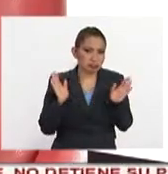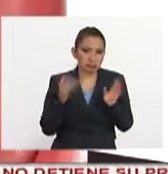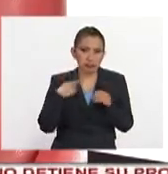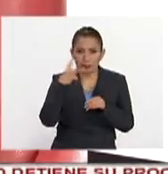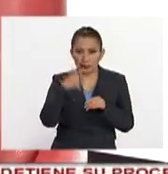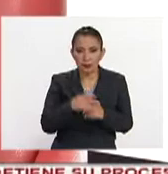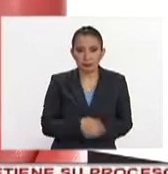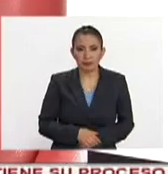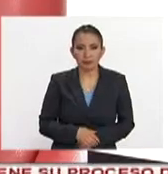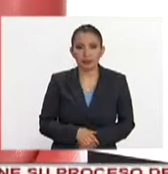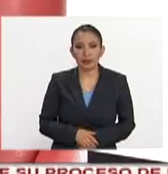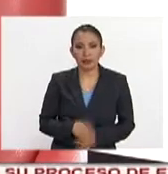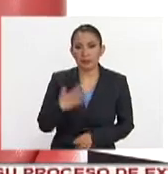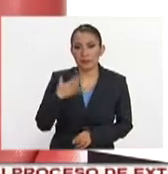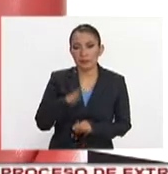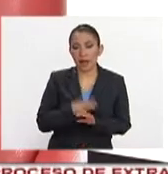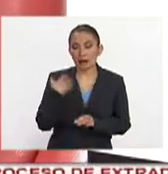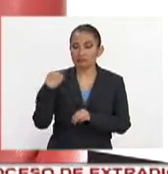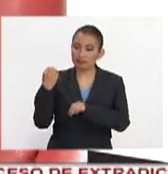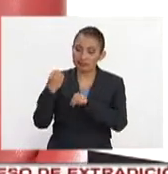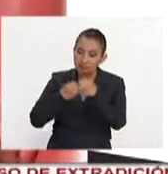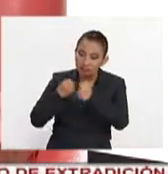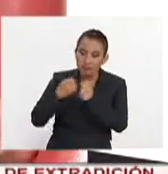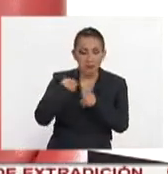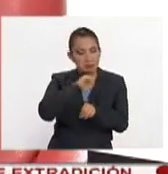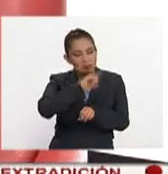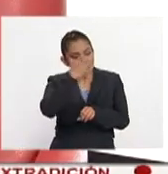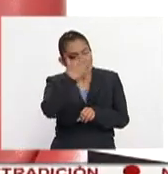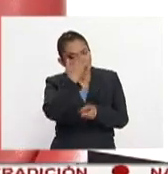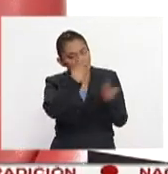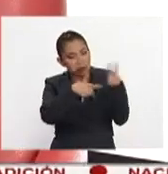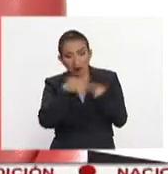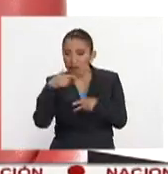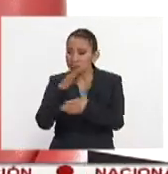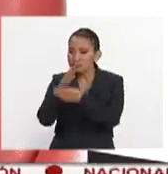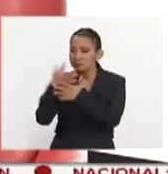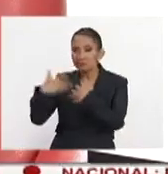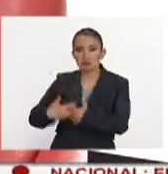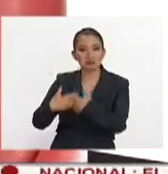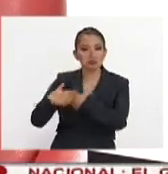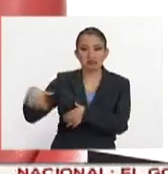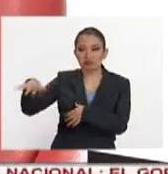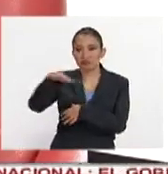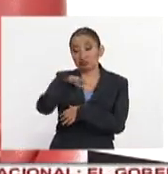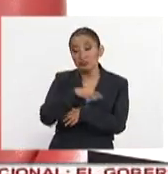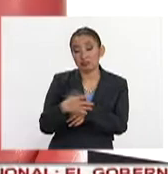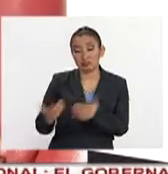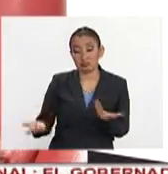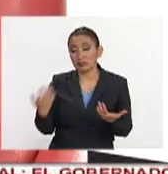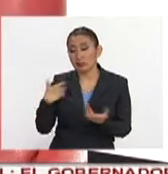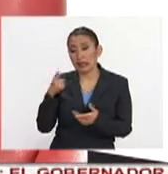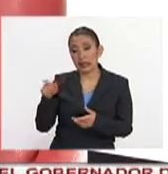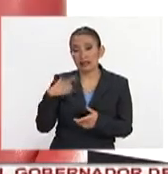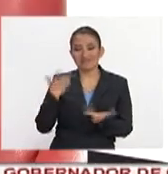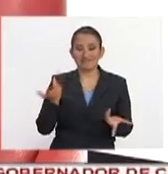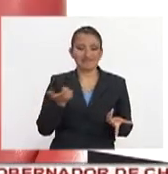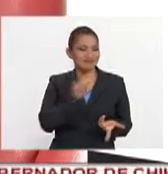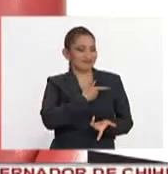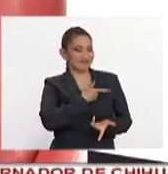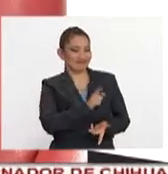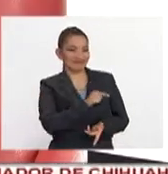al mexicano tener mano de obra que viene especializada y regresa y demás. Pero bueno, que está en contra